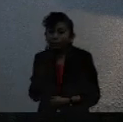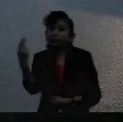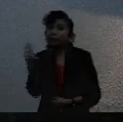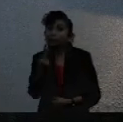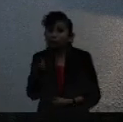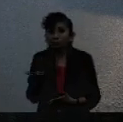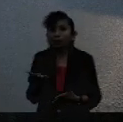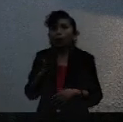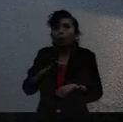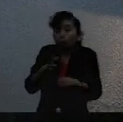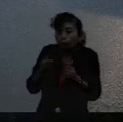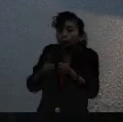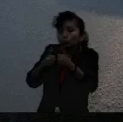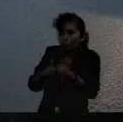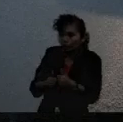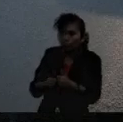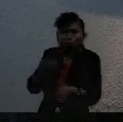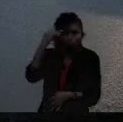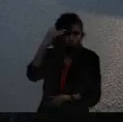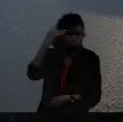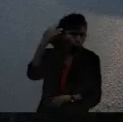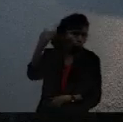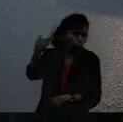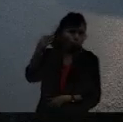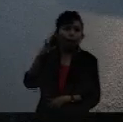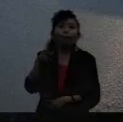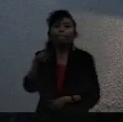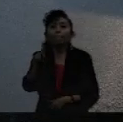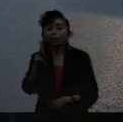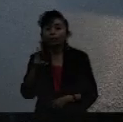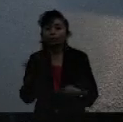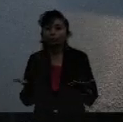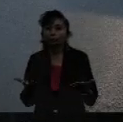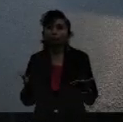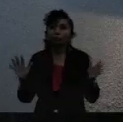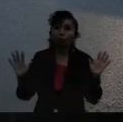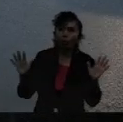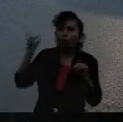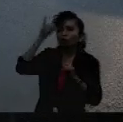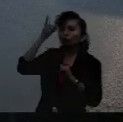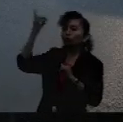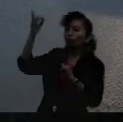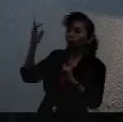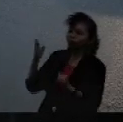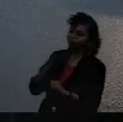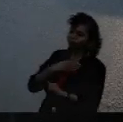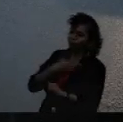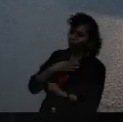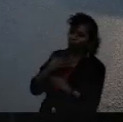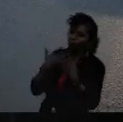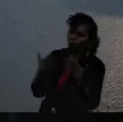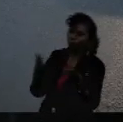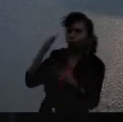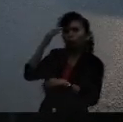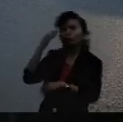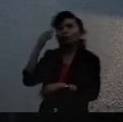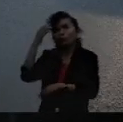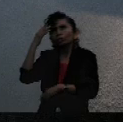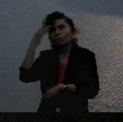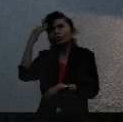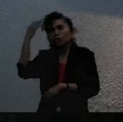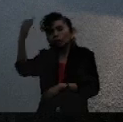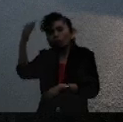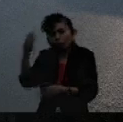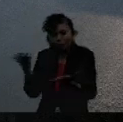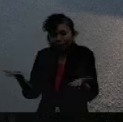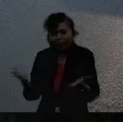Así que estuvimos ahí todo el tiempo pero yo creo que Dios es maravilloso y los tiempos de Dios son perfectos y hoy